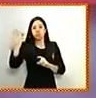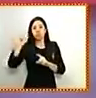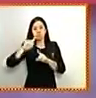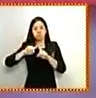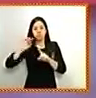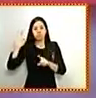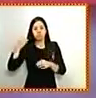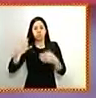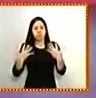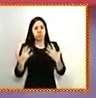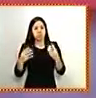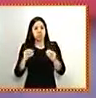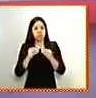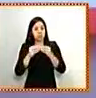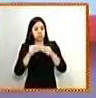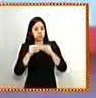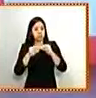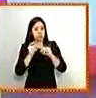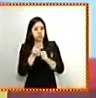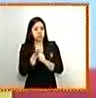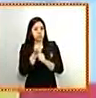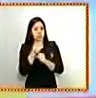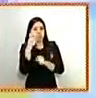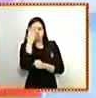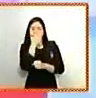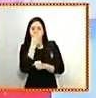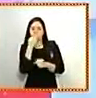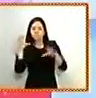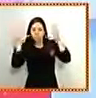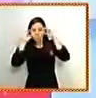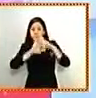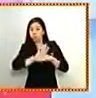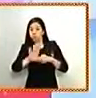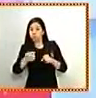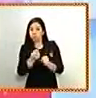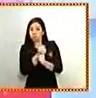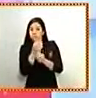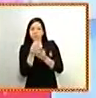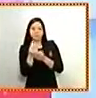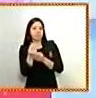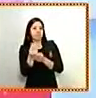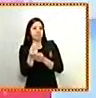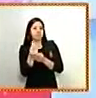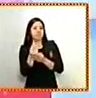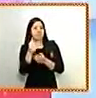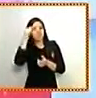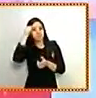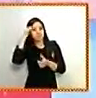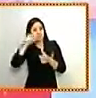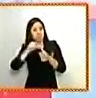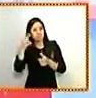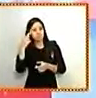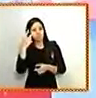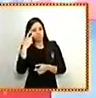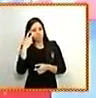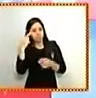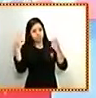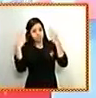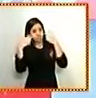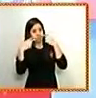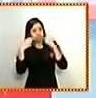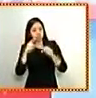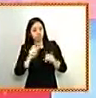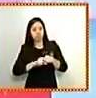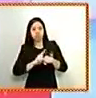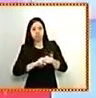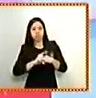Jugadores, esperamos que con los números seleccionados esta linda noche hayas ganado muchísimo dinero. Recuerda sintonizarnos en nuestros horarios